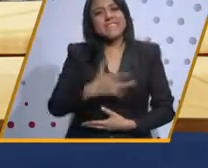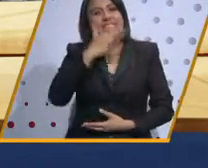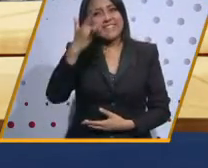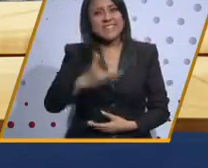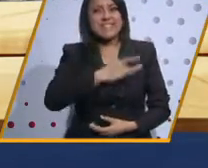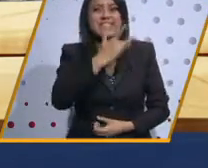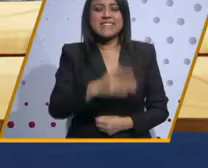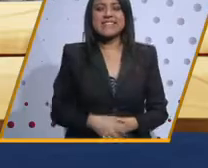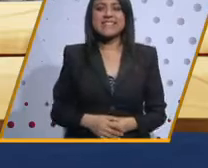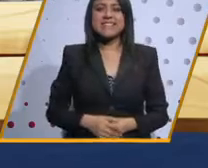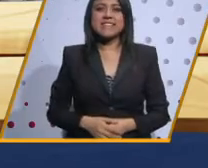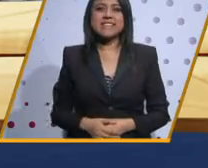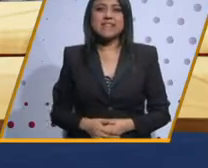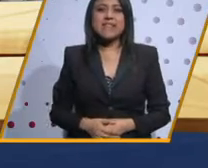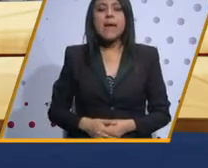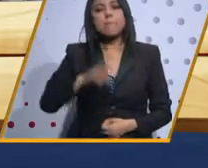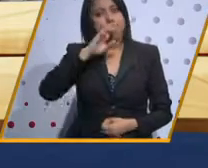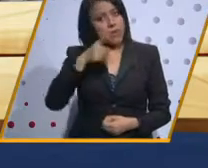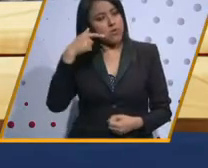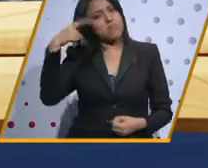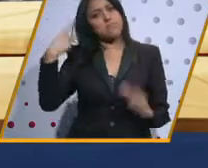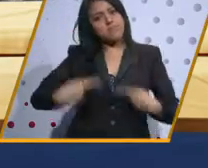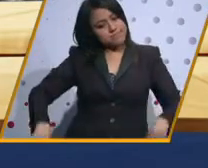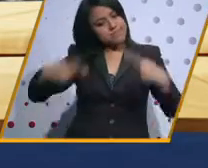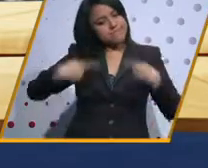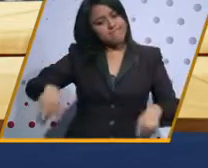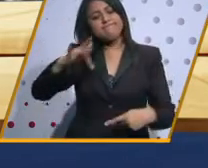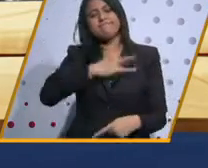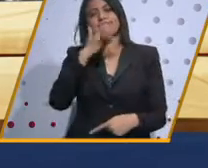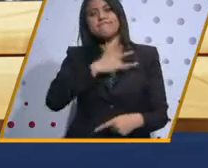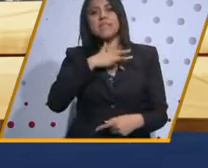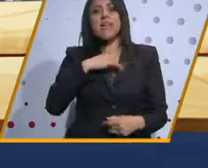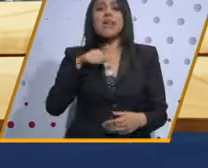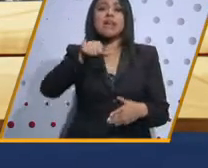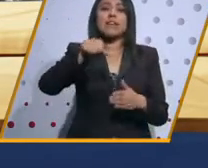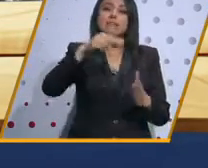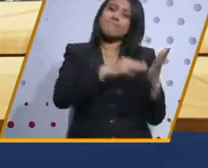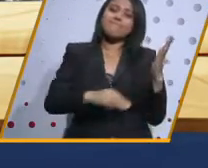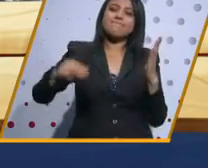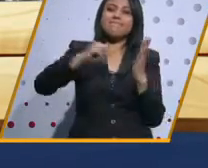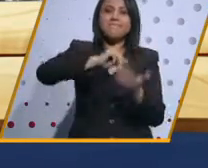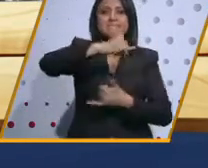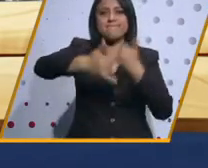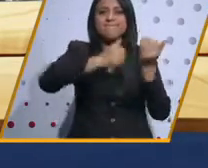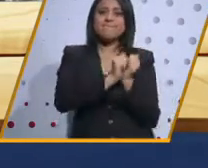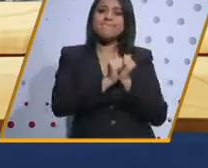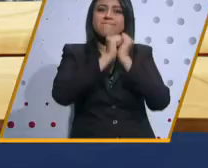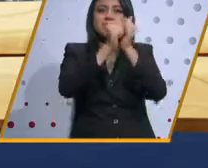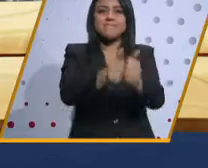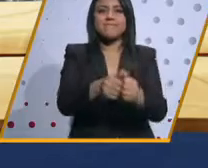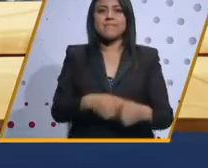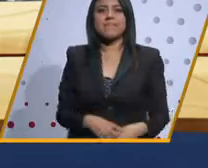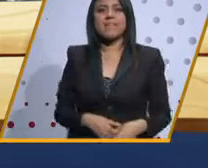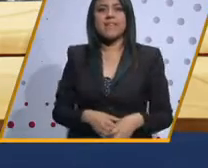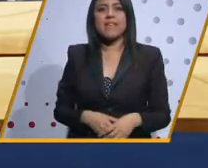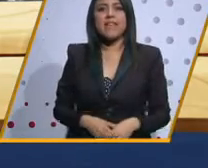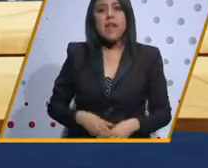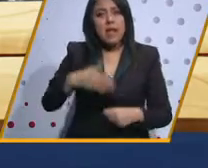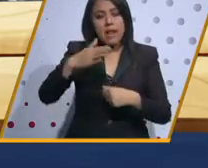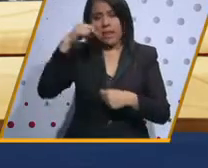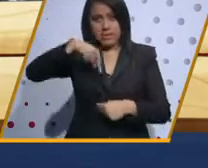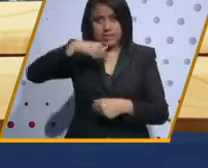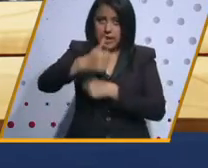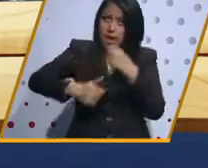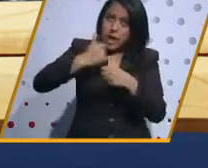nos hace sentir es que nos hace sentir mejores. Vamos a llegar a esa meta, 16 millones de juguetes. Lo hicimos el año pasado, lo vamos a hacer otra vez y vamos a llenar